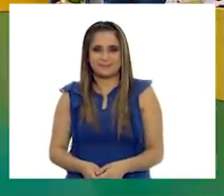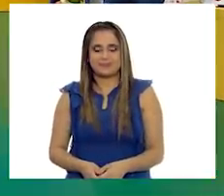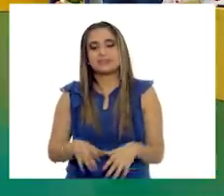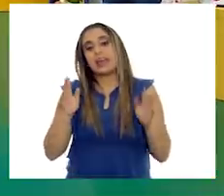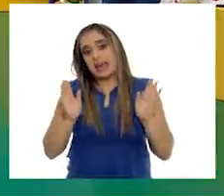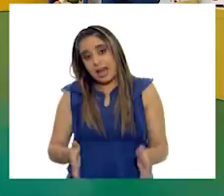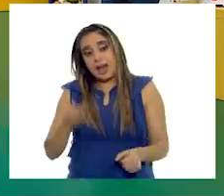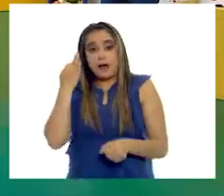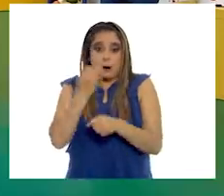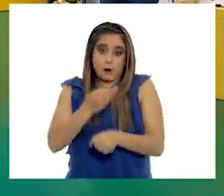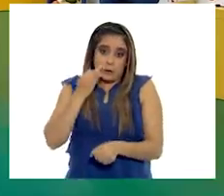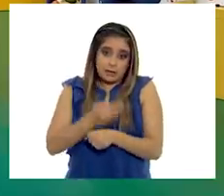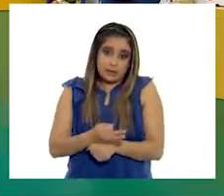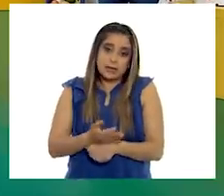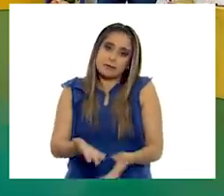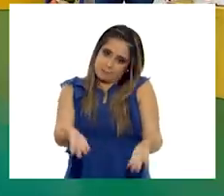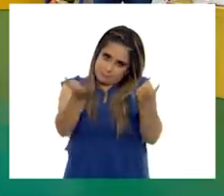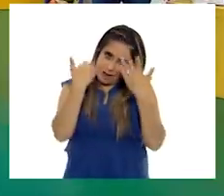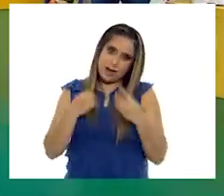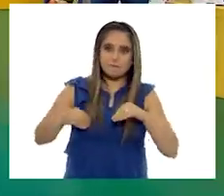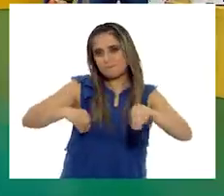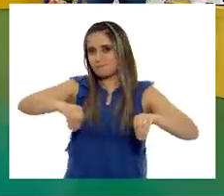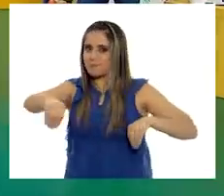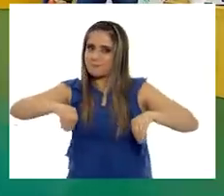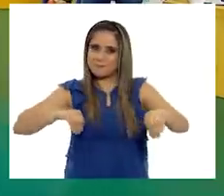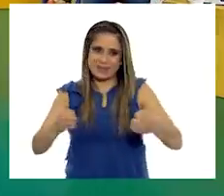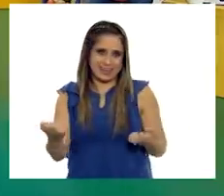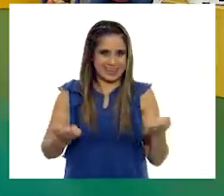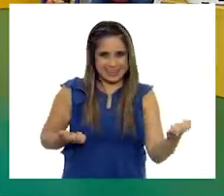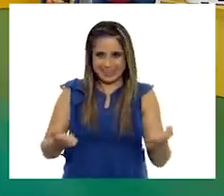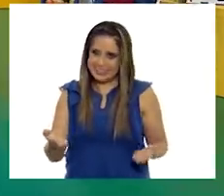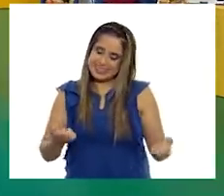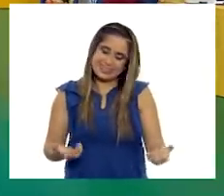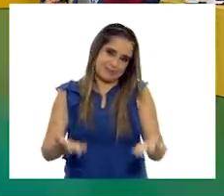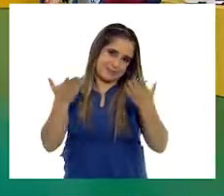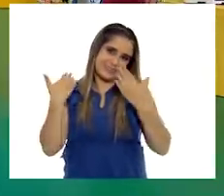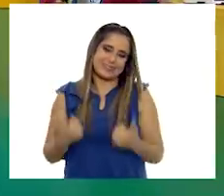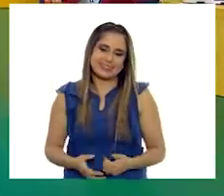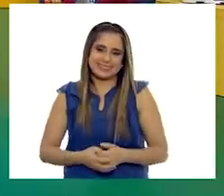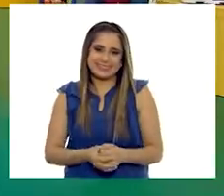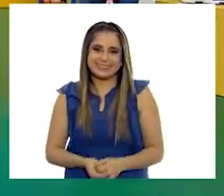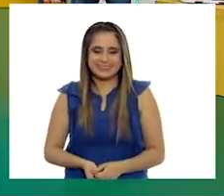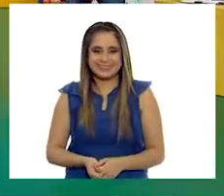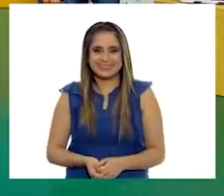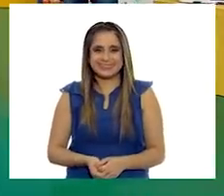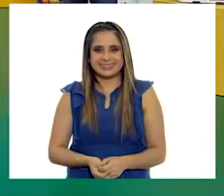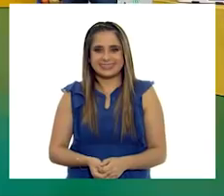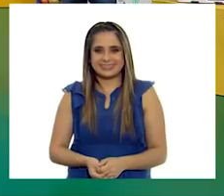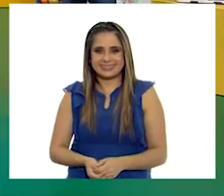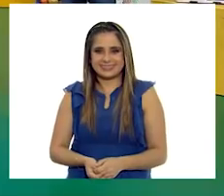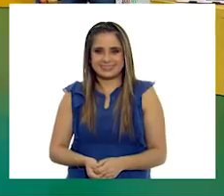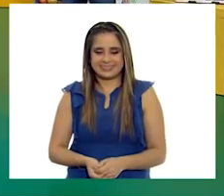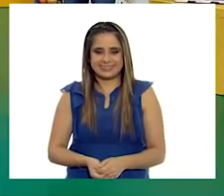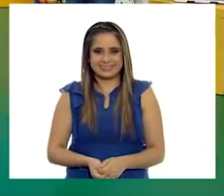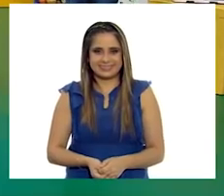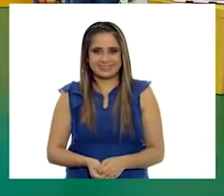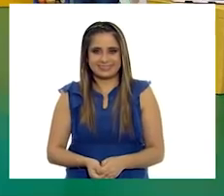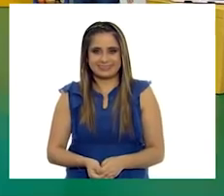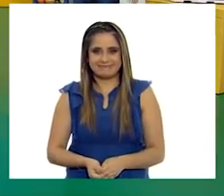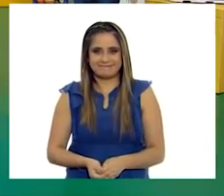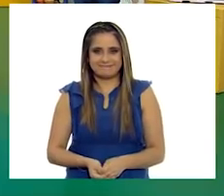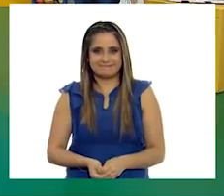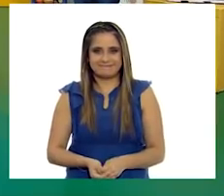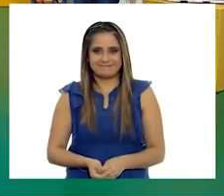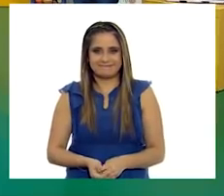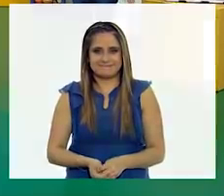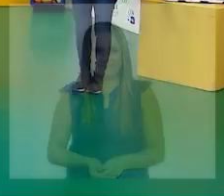Ay, pero ahora ha llegado el momento, maestro, de movernos un poco. Vamos a movernos un poco. Sí, así influido como el agua. Partículas. Me Exacto. gustaría también seguir colocando